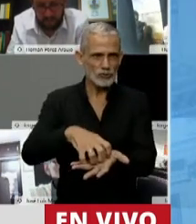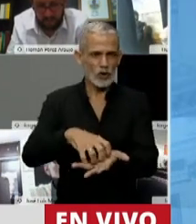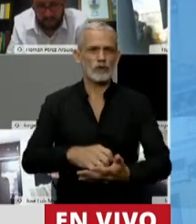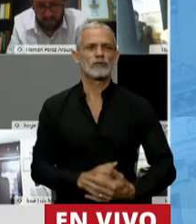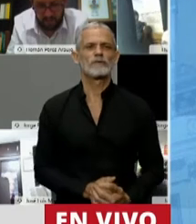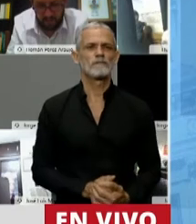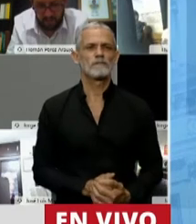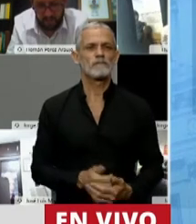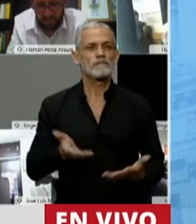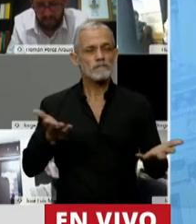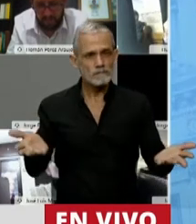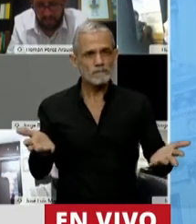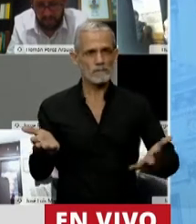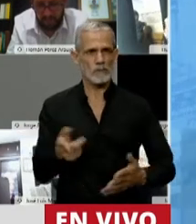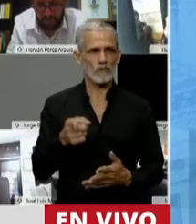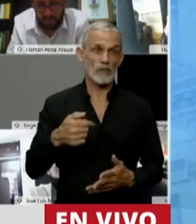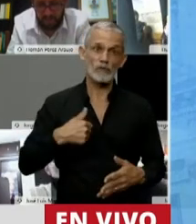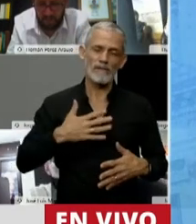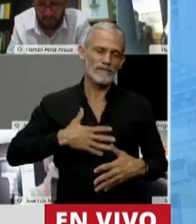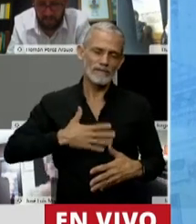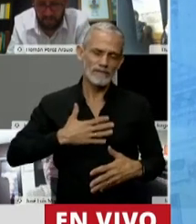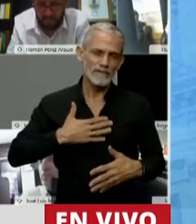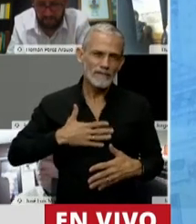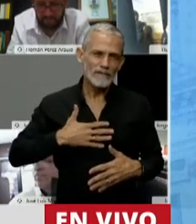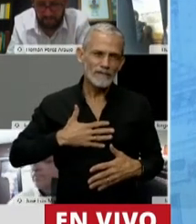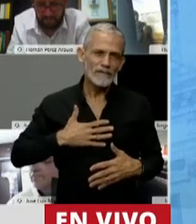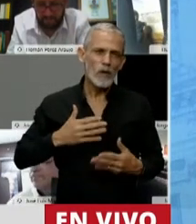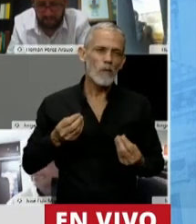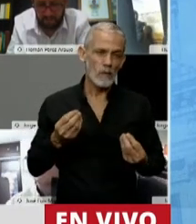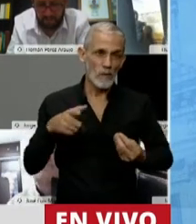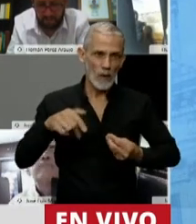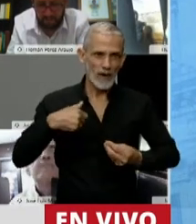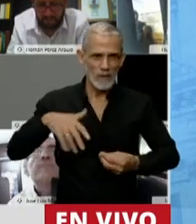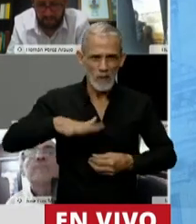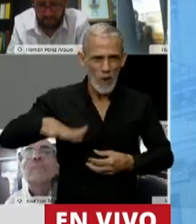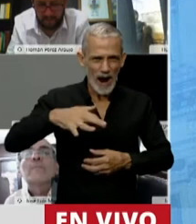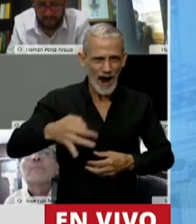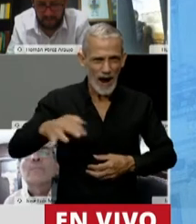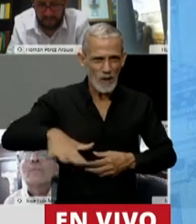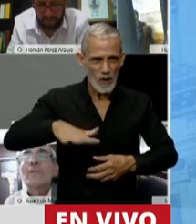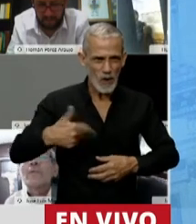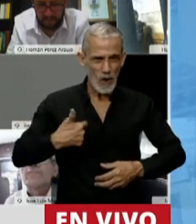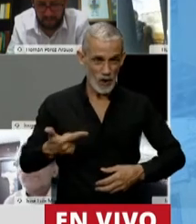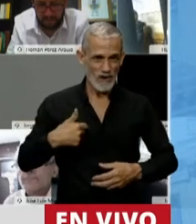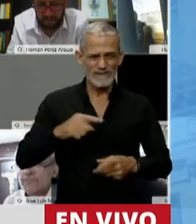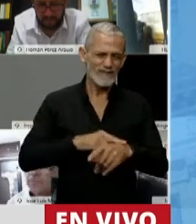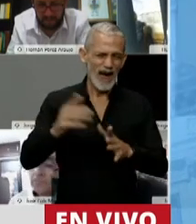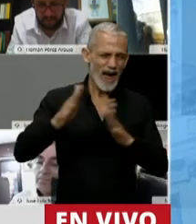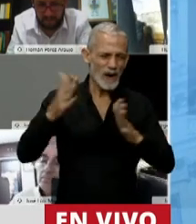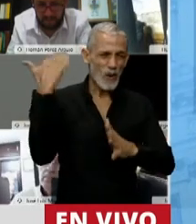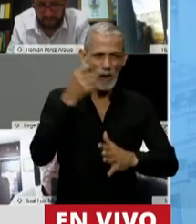orán por eso es que bueno me alegro enormemente porque en mi pueblo donde la época